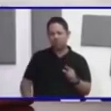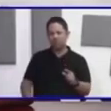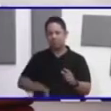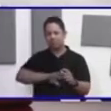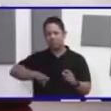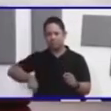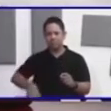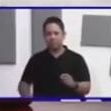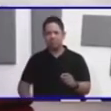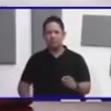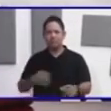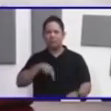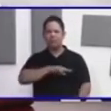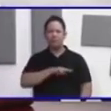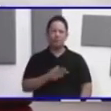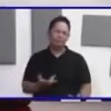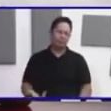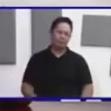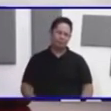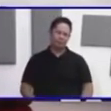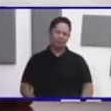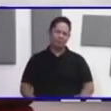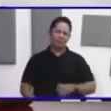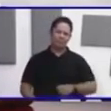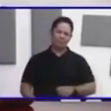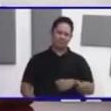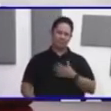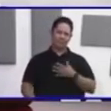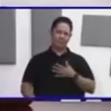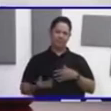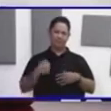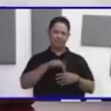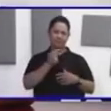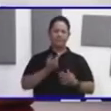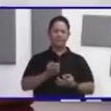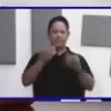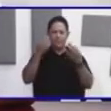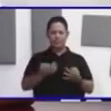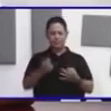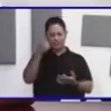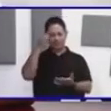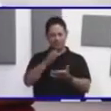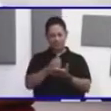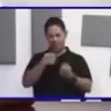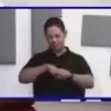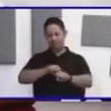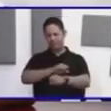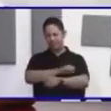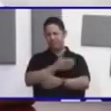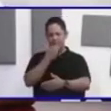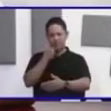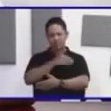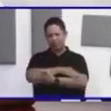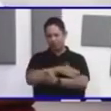país. Nosotros no estamos en eso. Nosotros hemos tratado de hacer, créanme, con todas las dificultades lo mejor. Y nuestros actos han